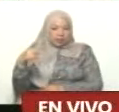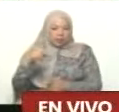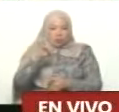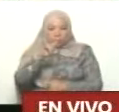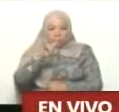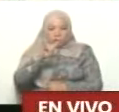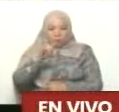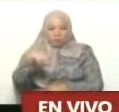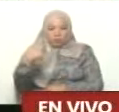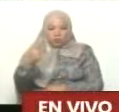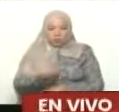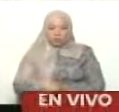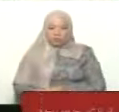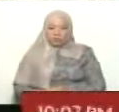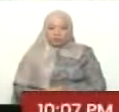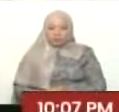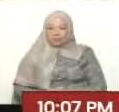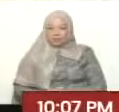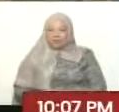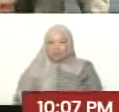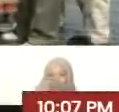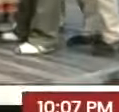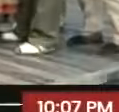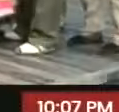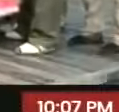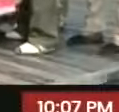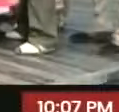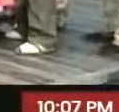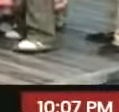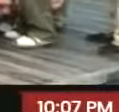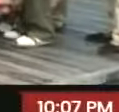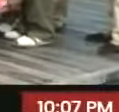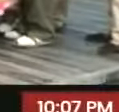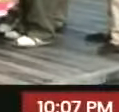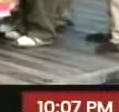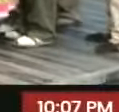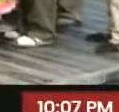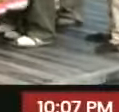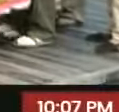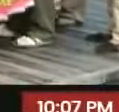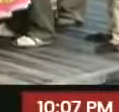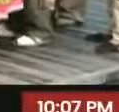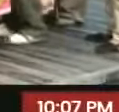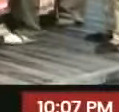Más. Gracias. Gracias, gracias.